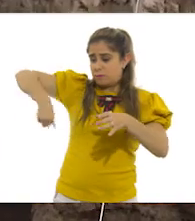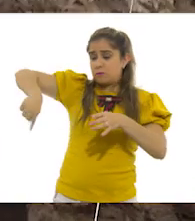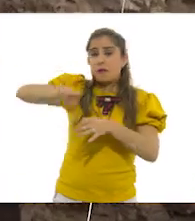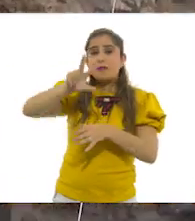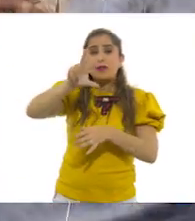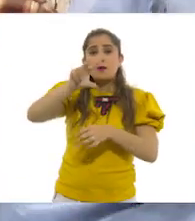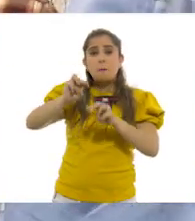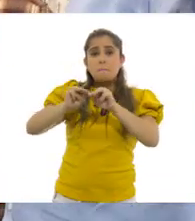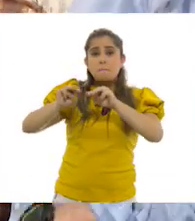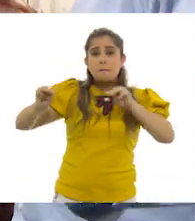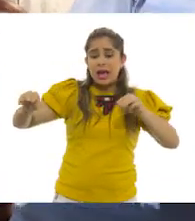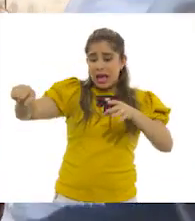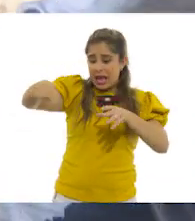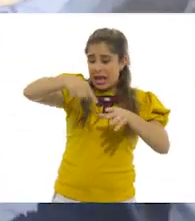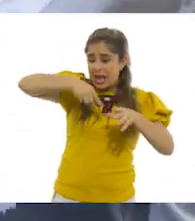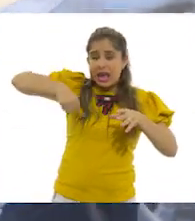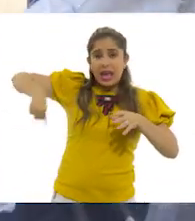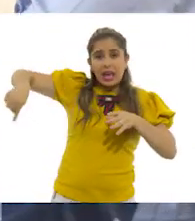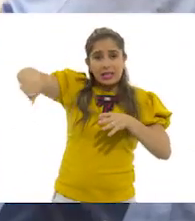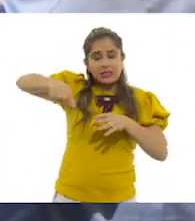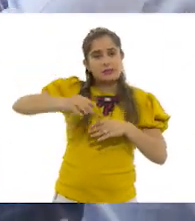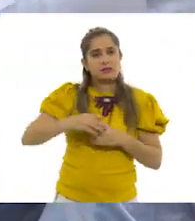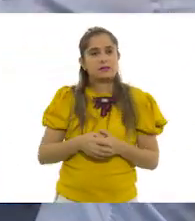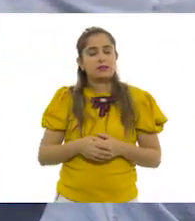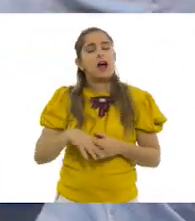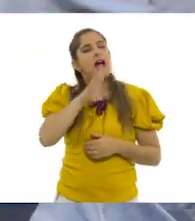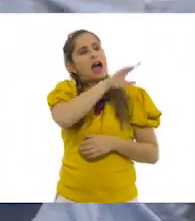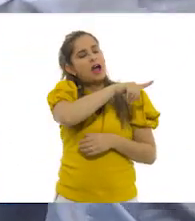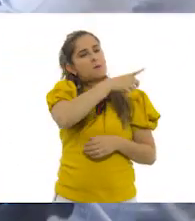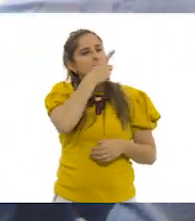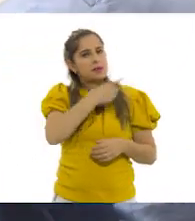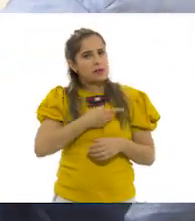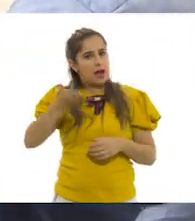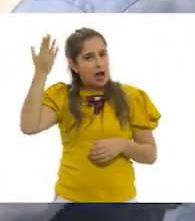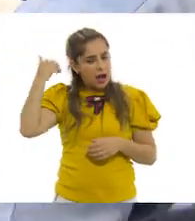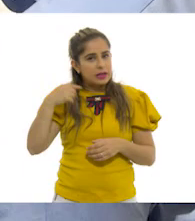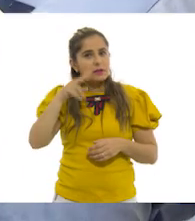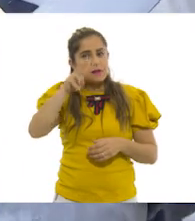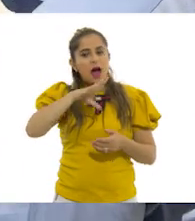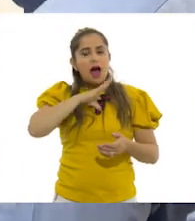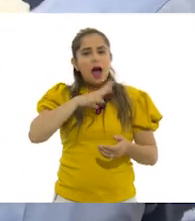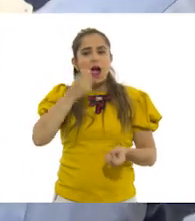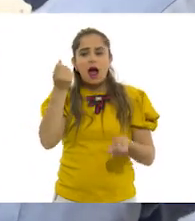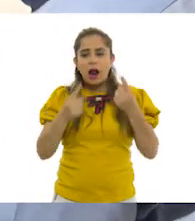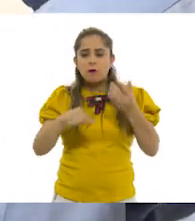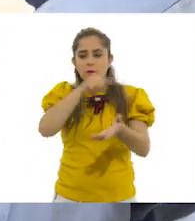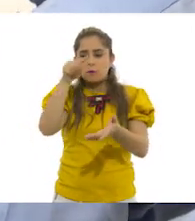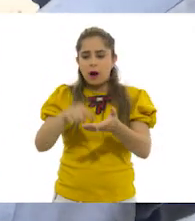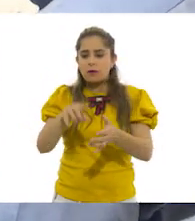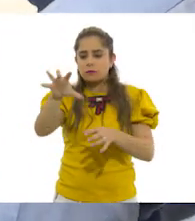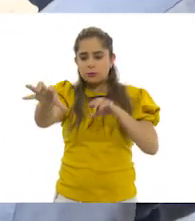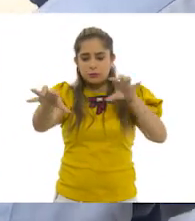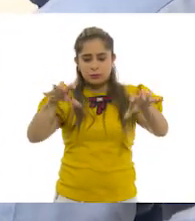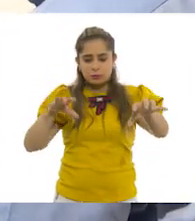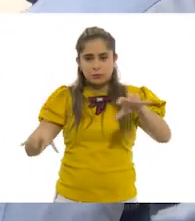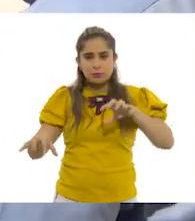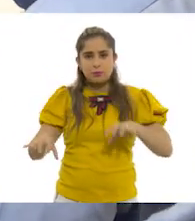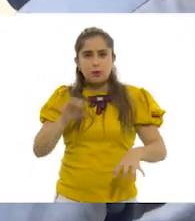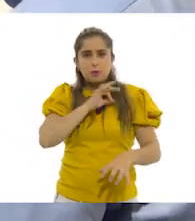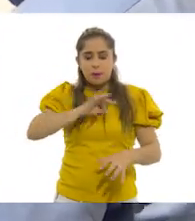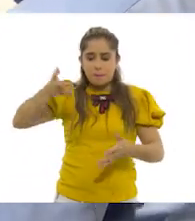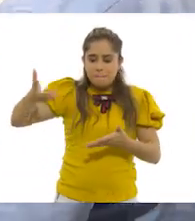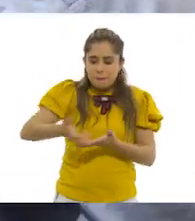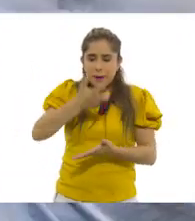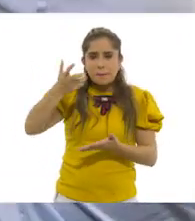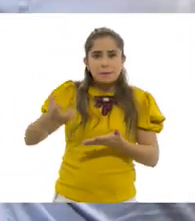metros de diámetro. Oye, y aquí se confirma lo que hace rato me decías. Hay lugares en donde tú podrías clavar 90 centímetros